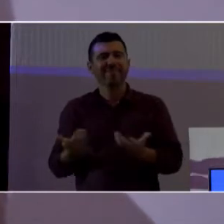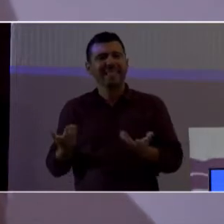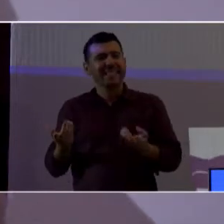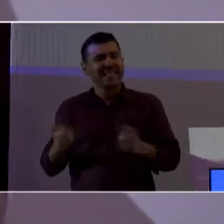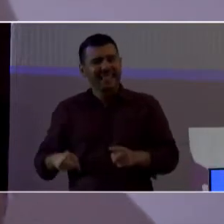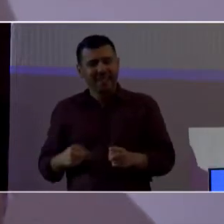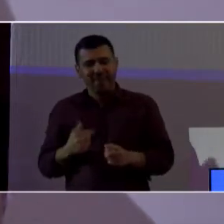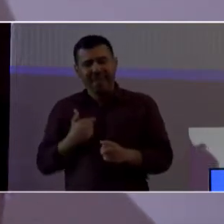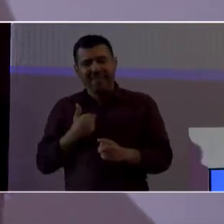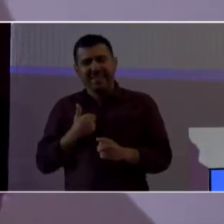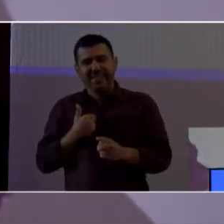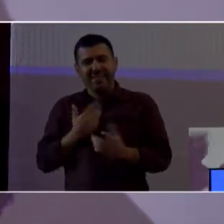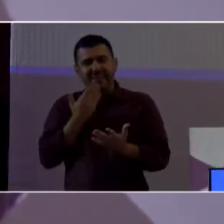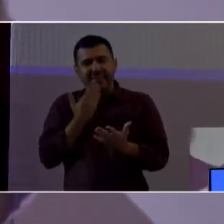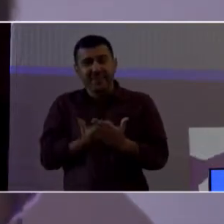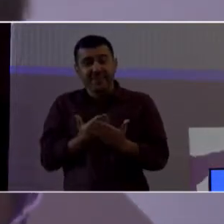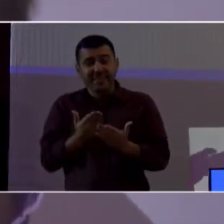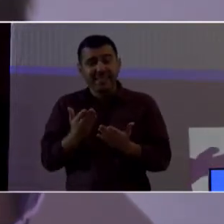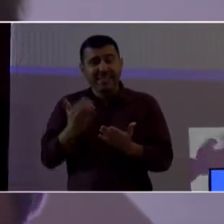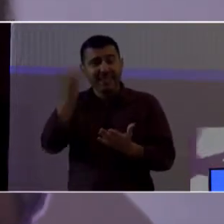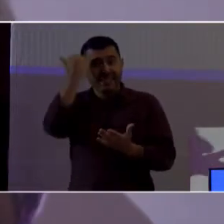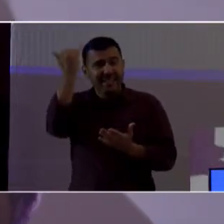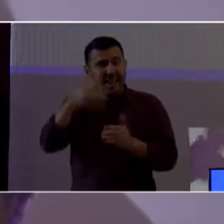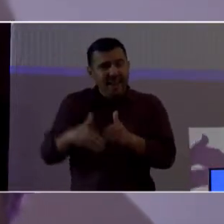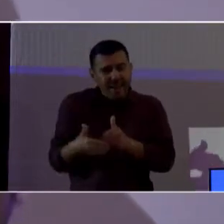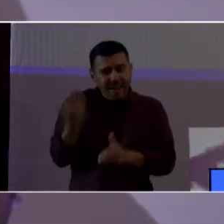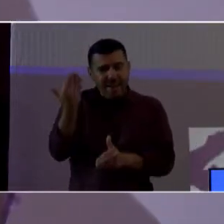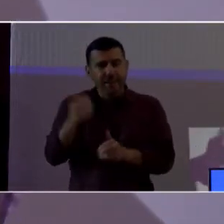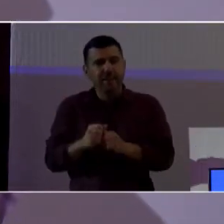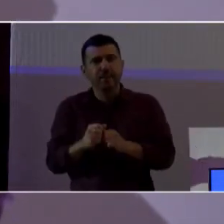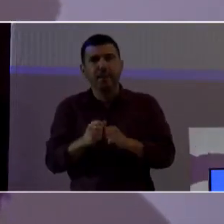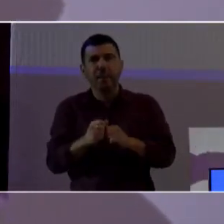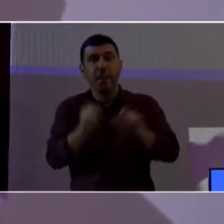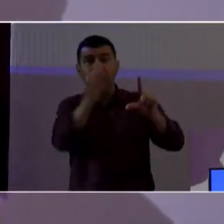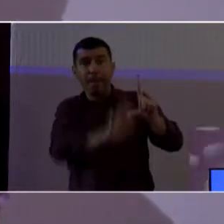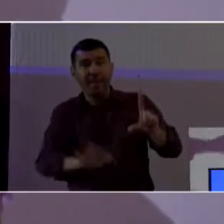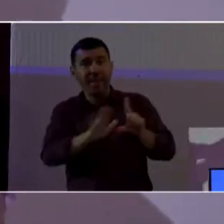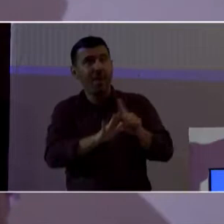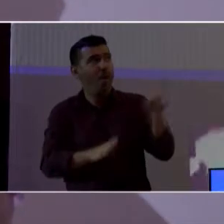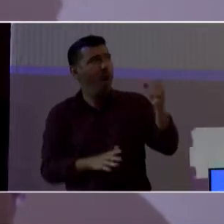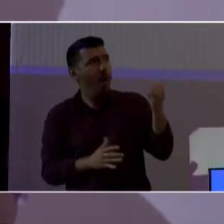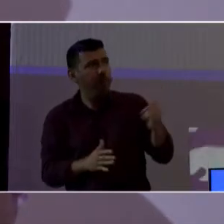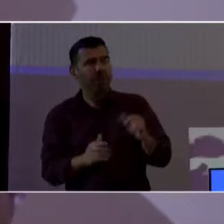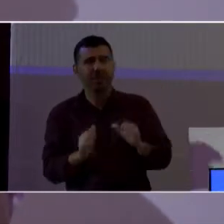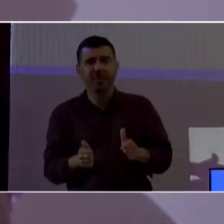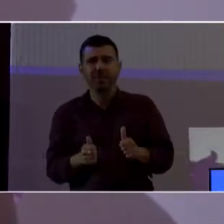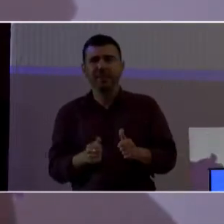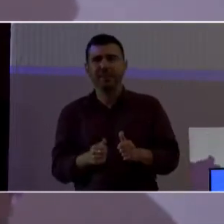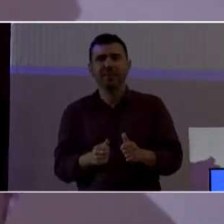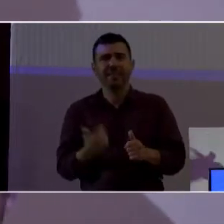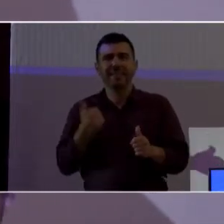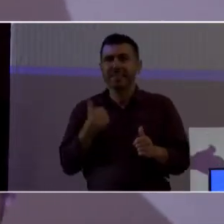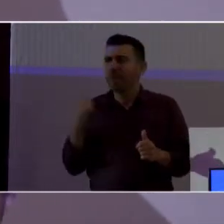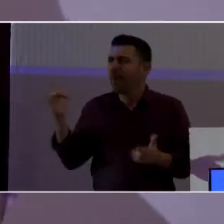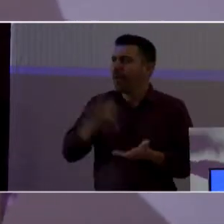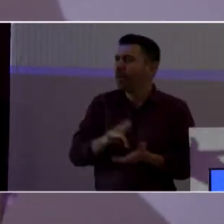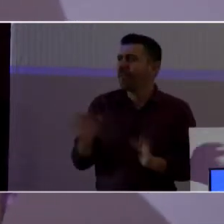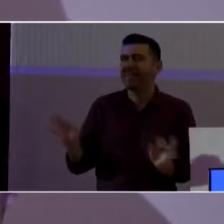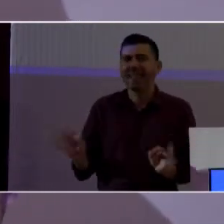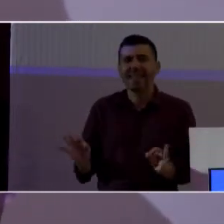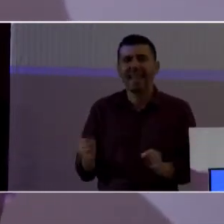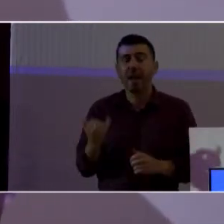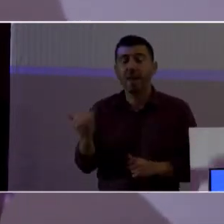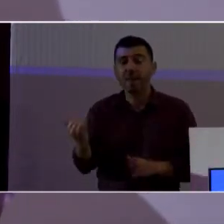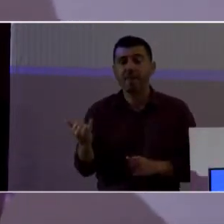persona que empezó en el video. Y no pensé encontrarla acá porque ya veíamos que no había llegado. Y es